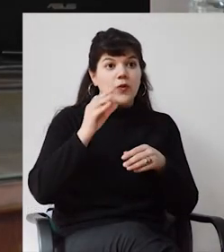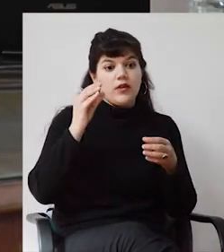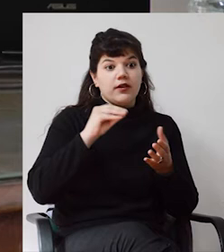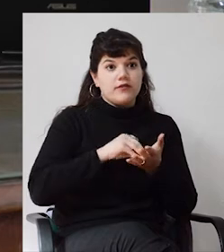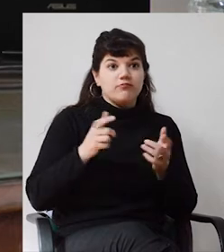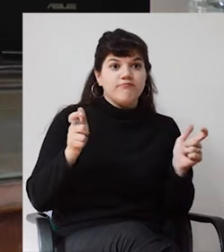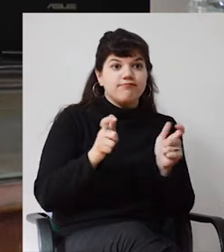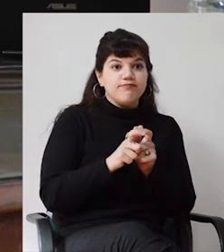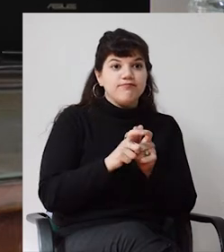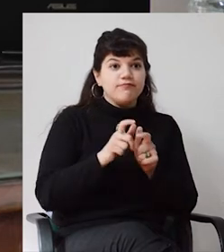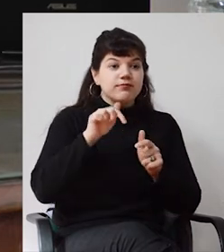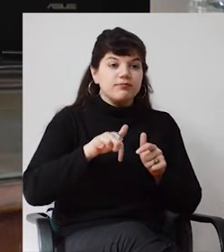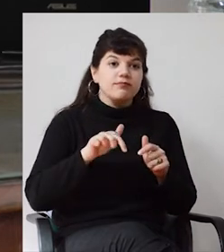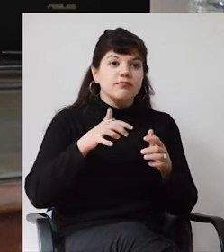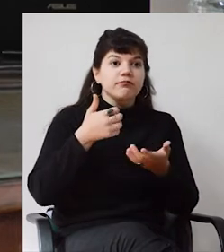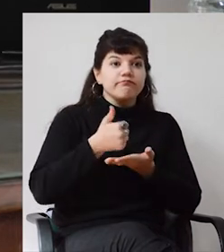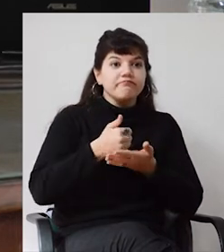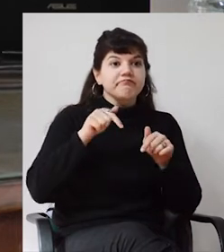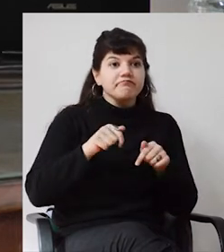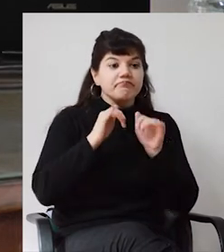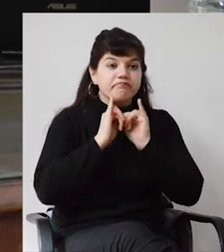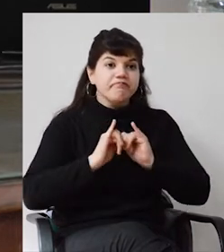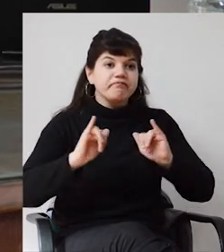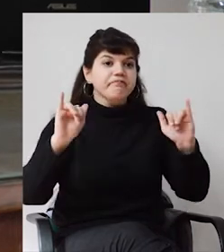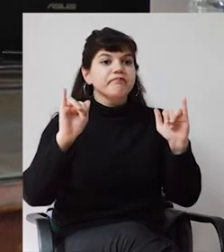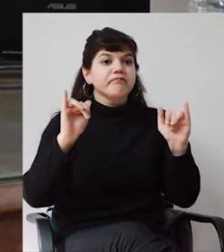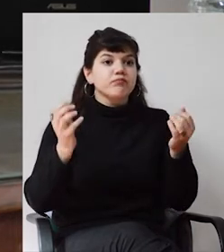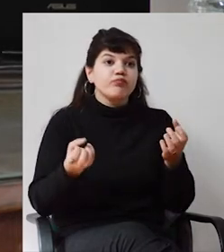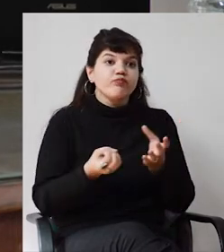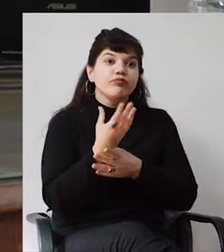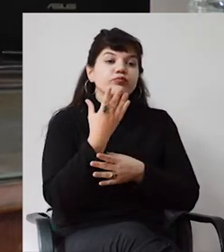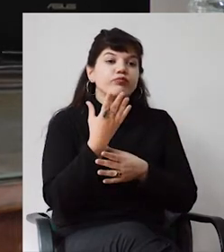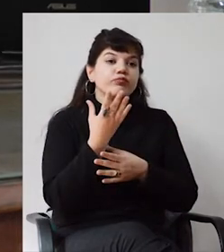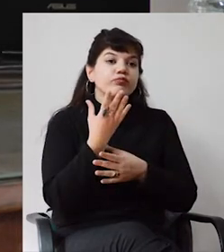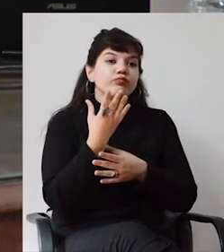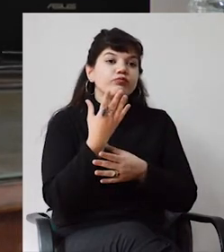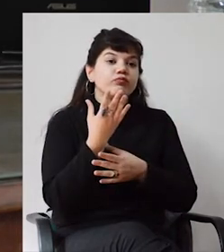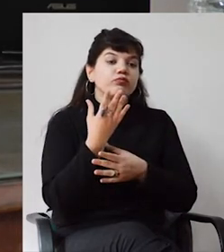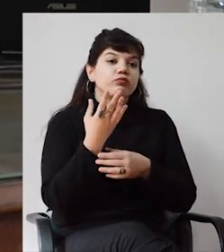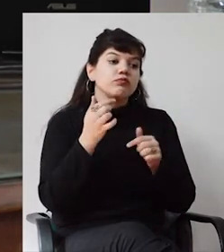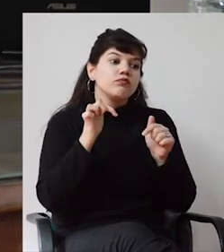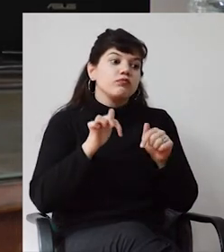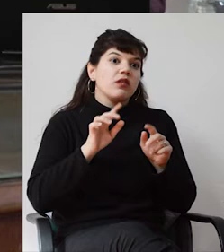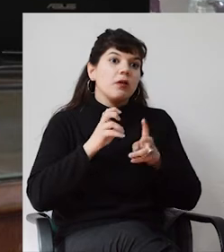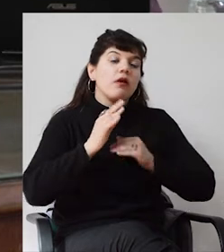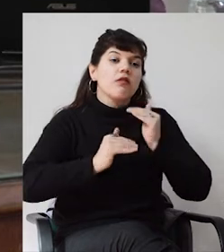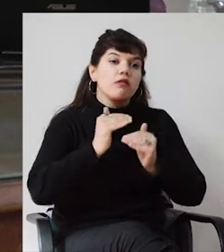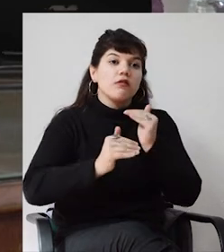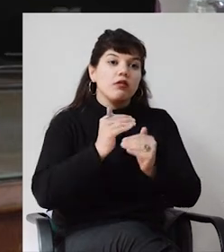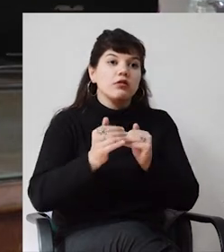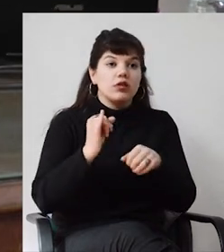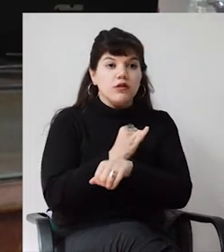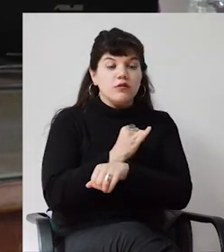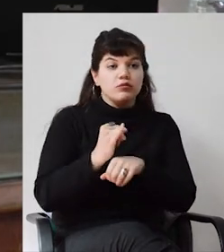a esta segunda instancia que estamos teniendo para la discusión de una proyección de